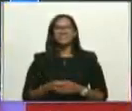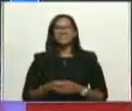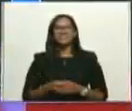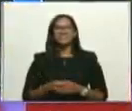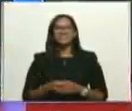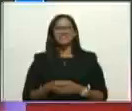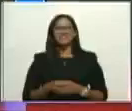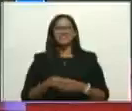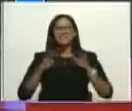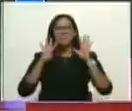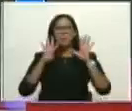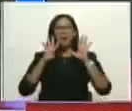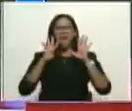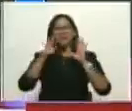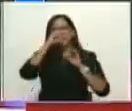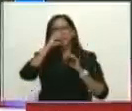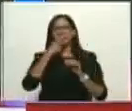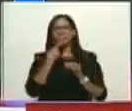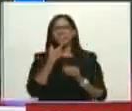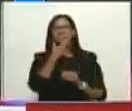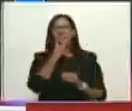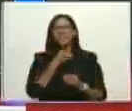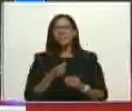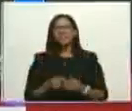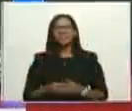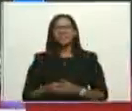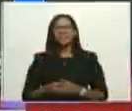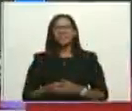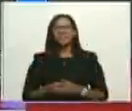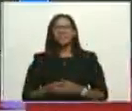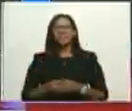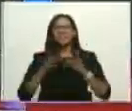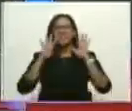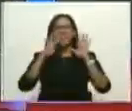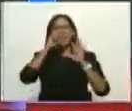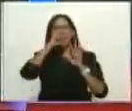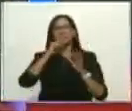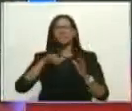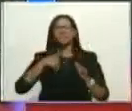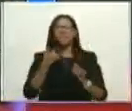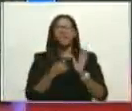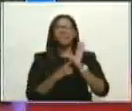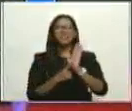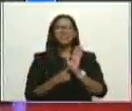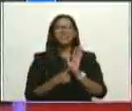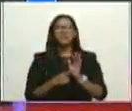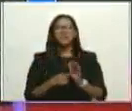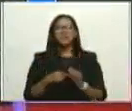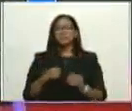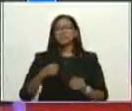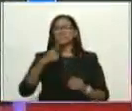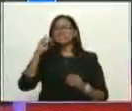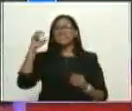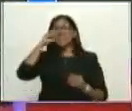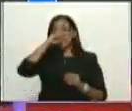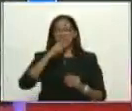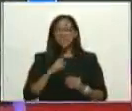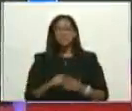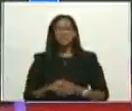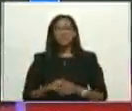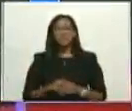Correcto, 9 años se dicen fácil, pero son 9 años que pueden representar un